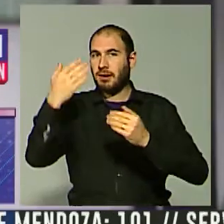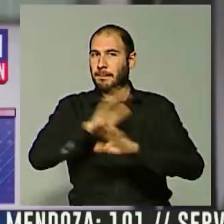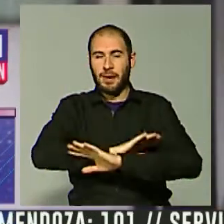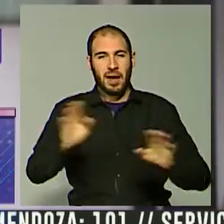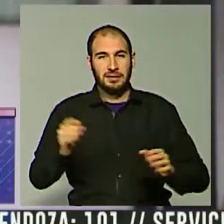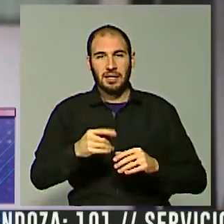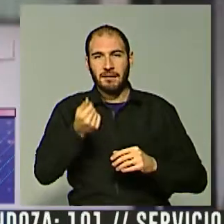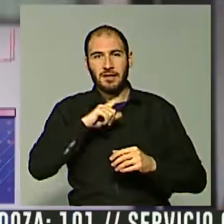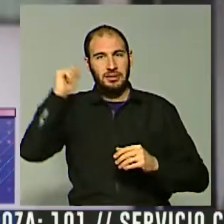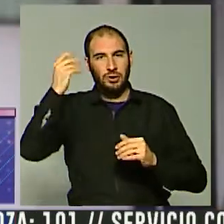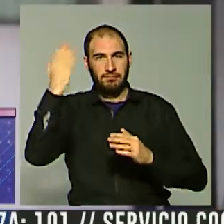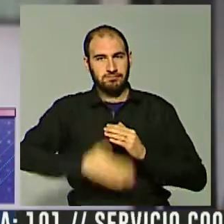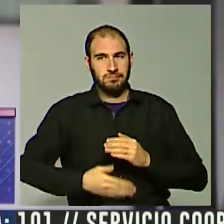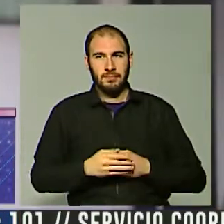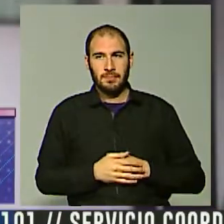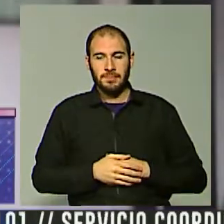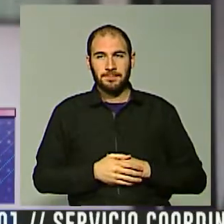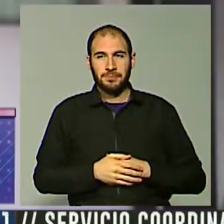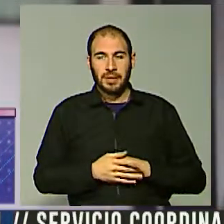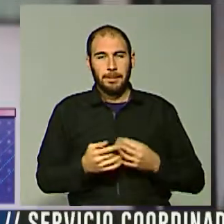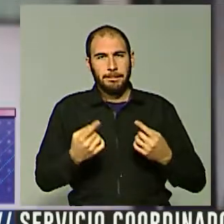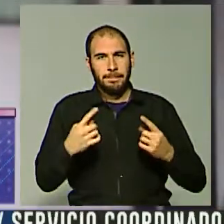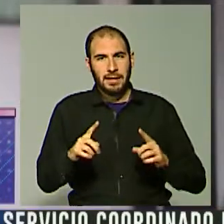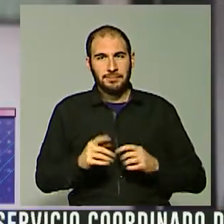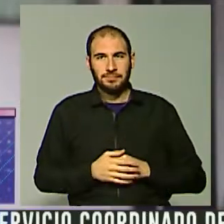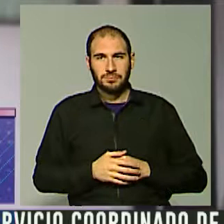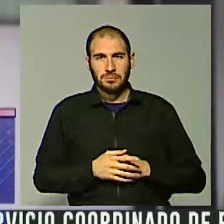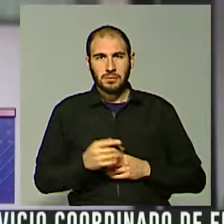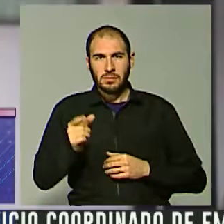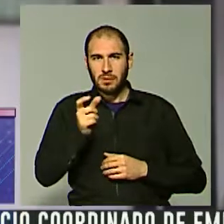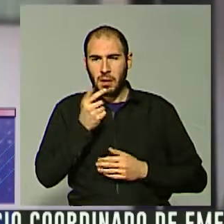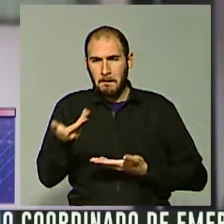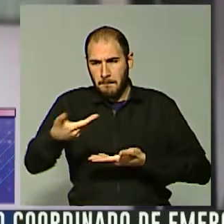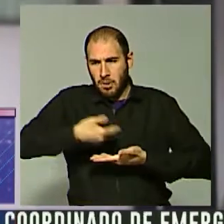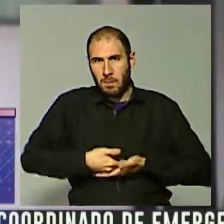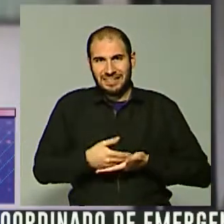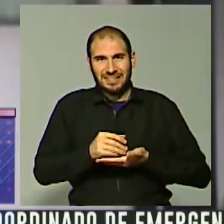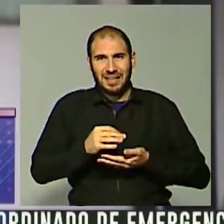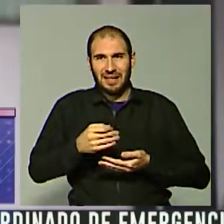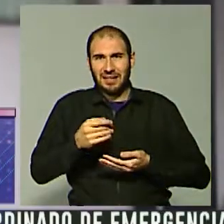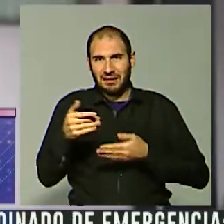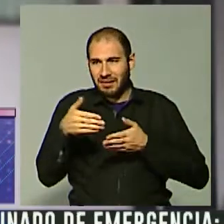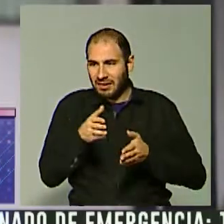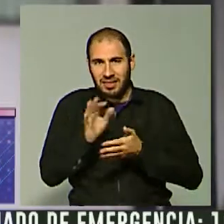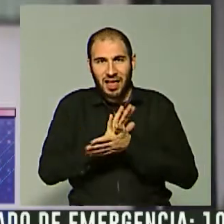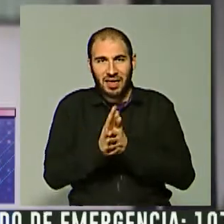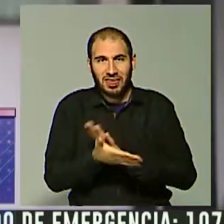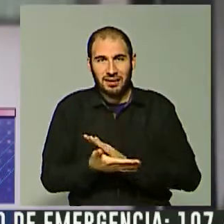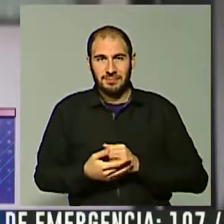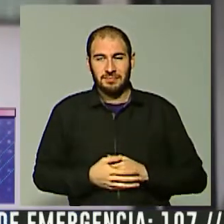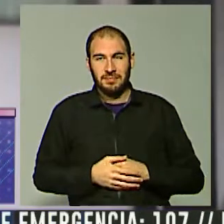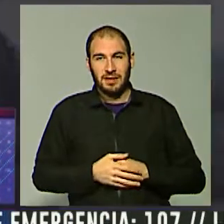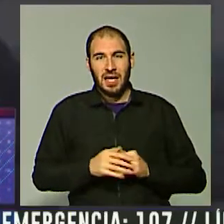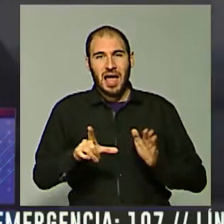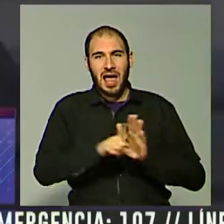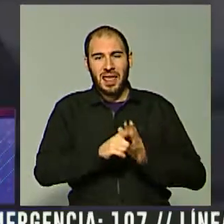generar más inflación. Sin embargo, no he escuchado una sola propuesta que vaya en esa línea. Las